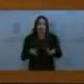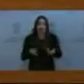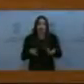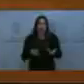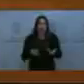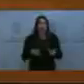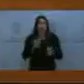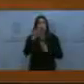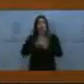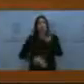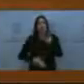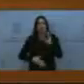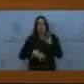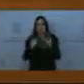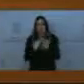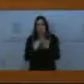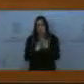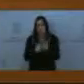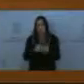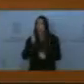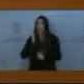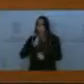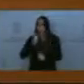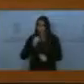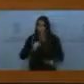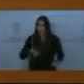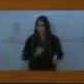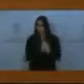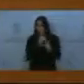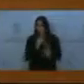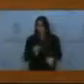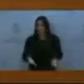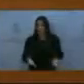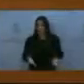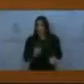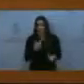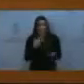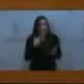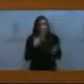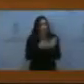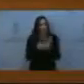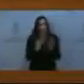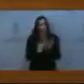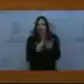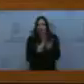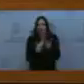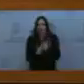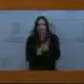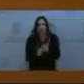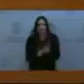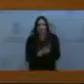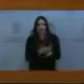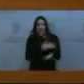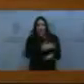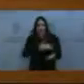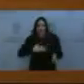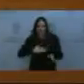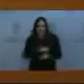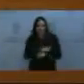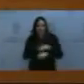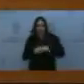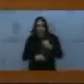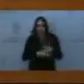restricciones ratificadas por sentencias judiciales que no hacen más que evidenciar el espíritu intervencionista de esta consejería y de este